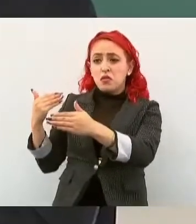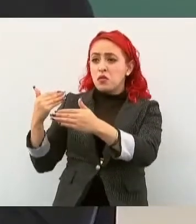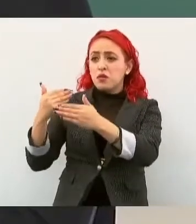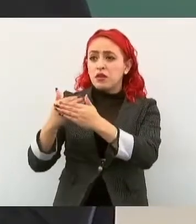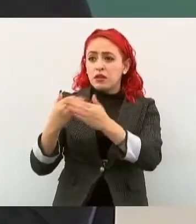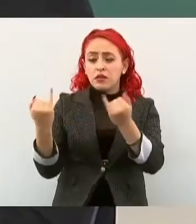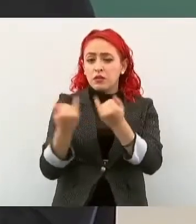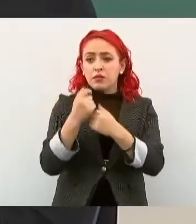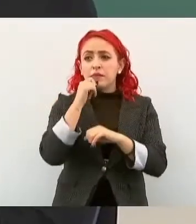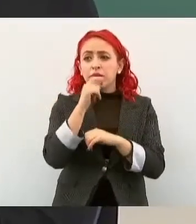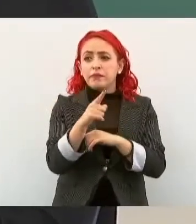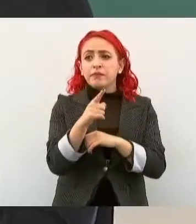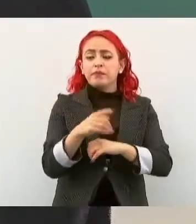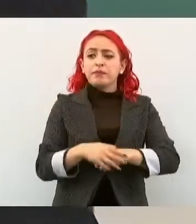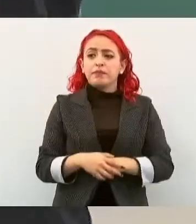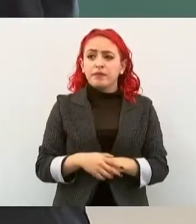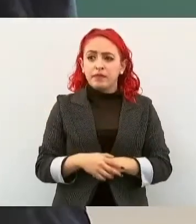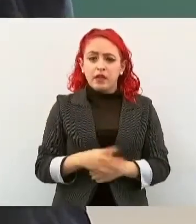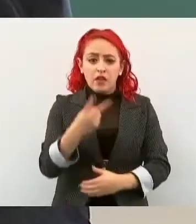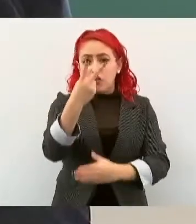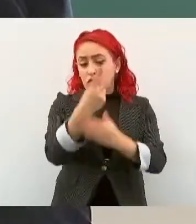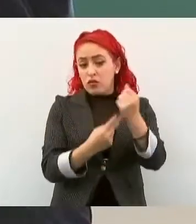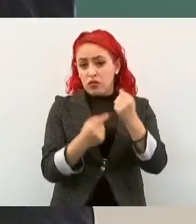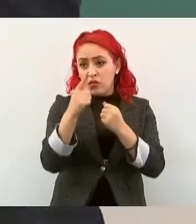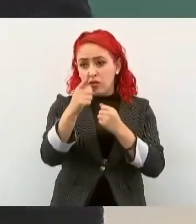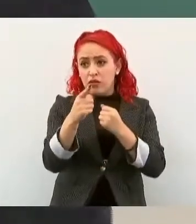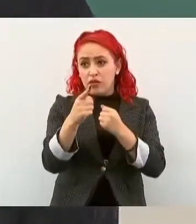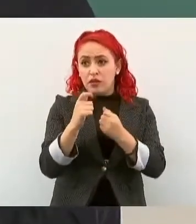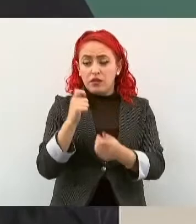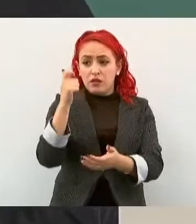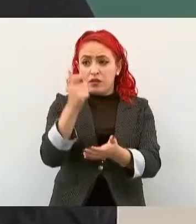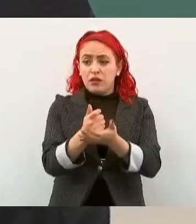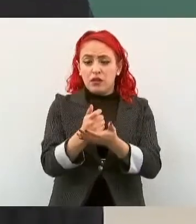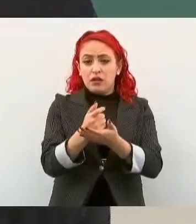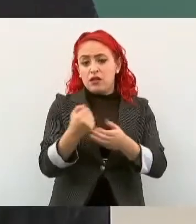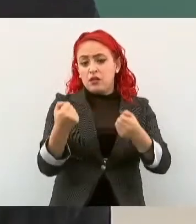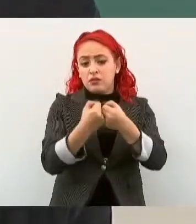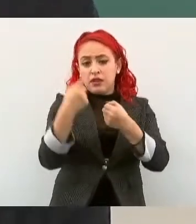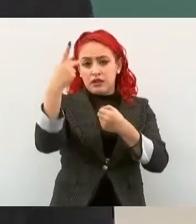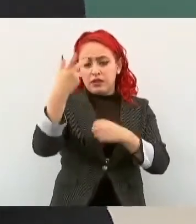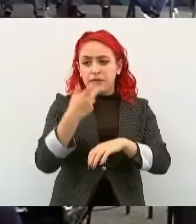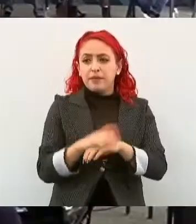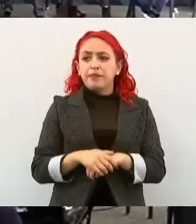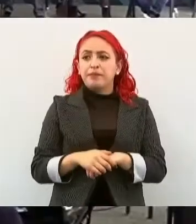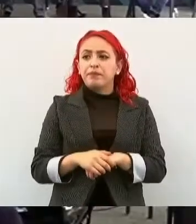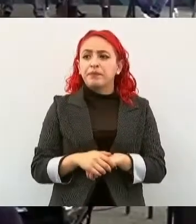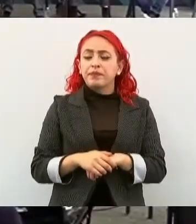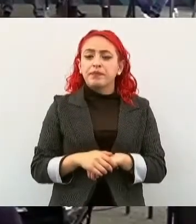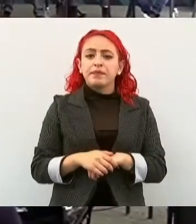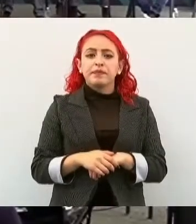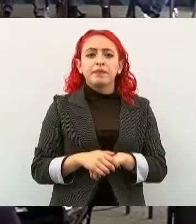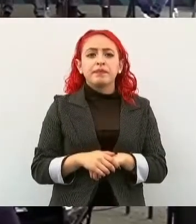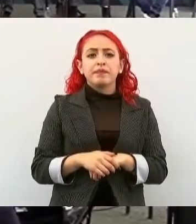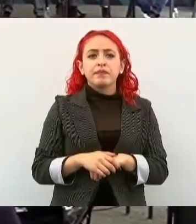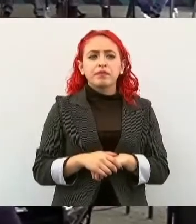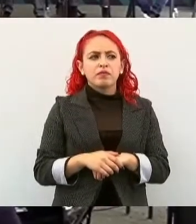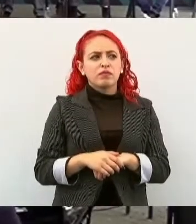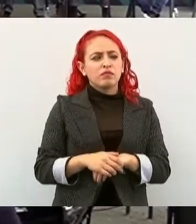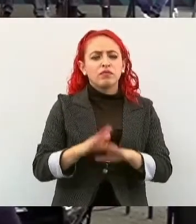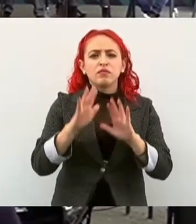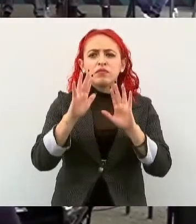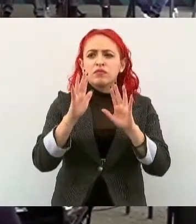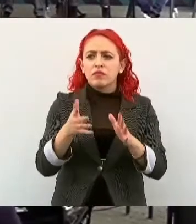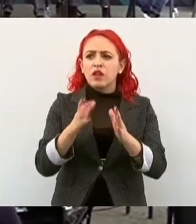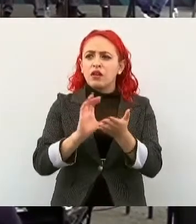frontera también, decirles, es el doble el salario mínimo. Entonces, ya pues es